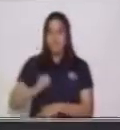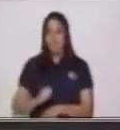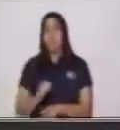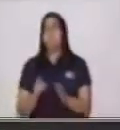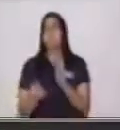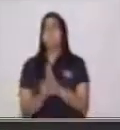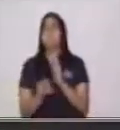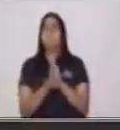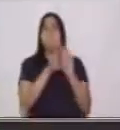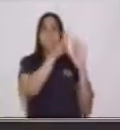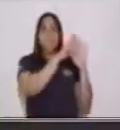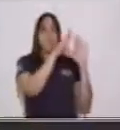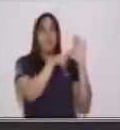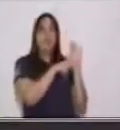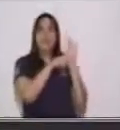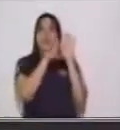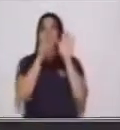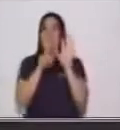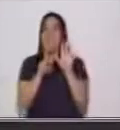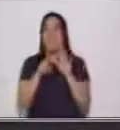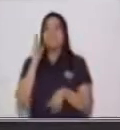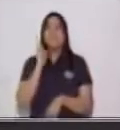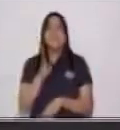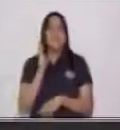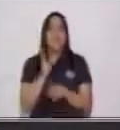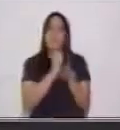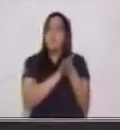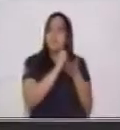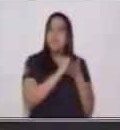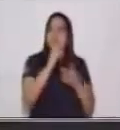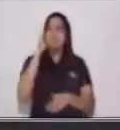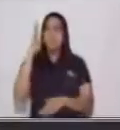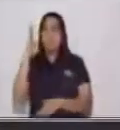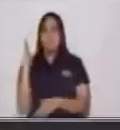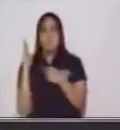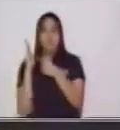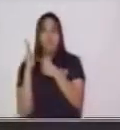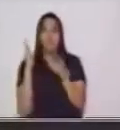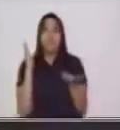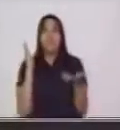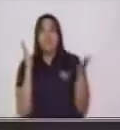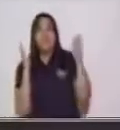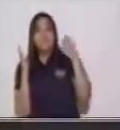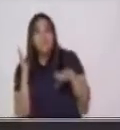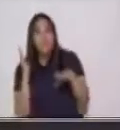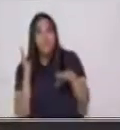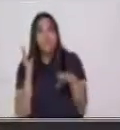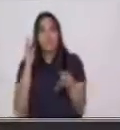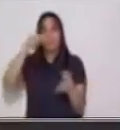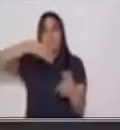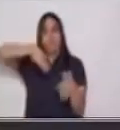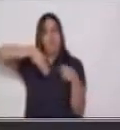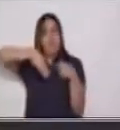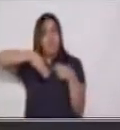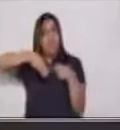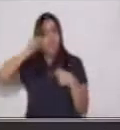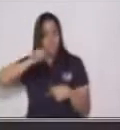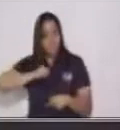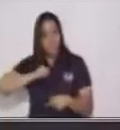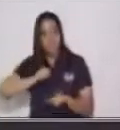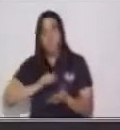6 es que siempre se escribe B después de la consonante M,